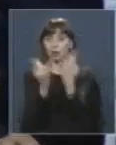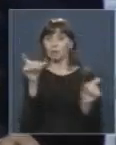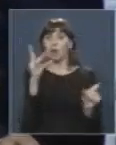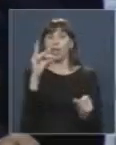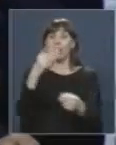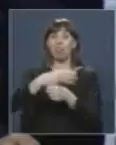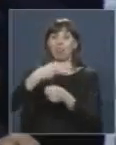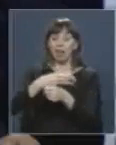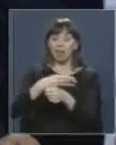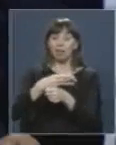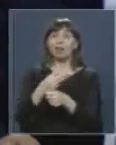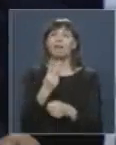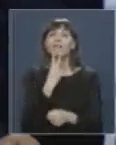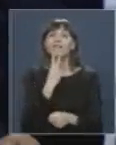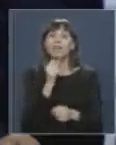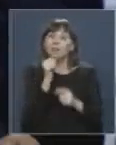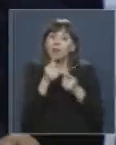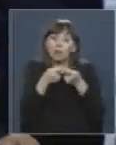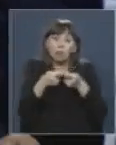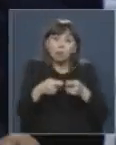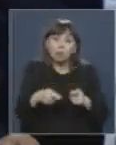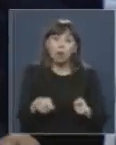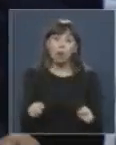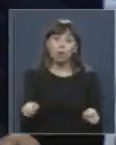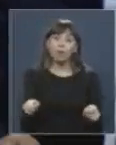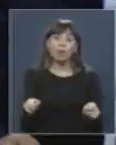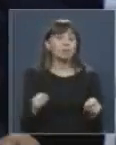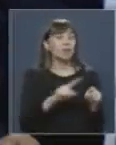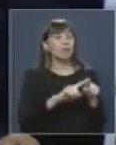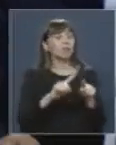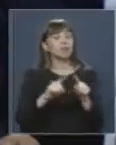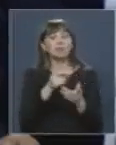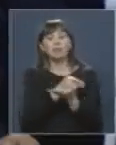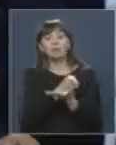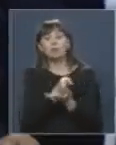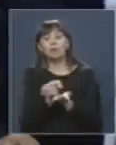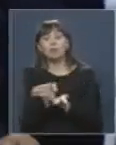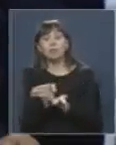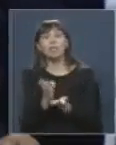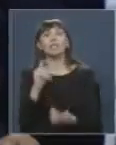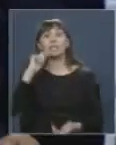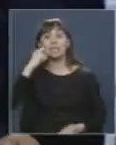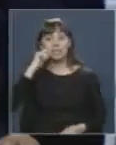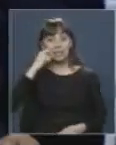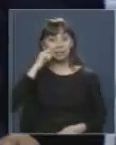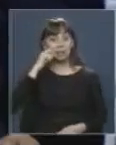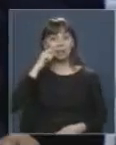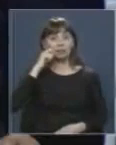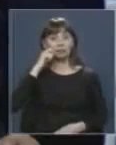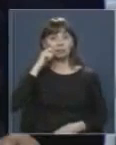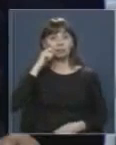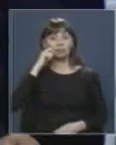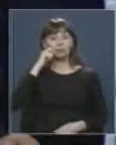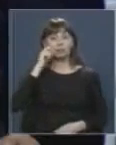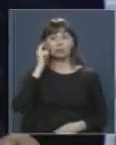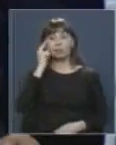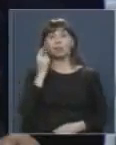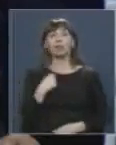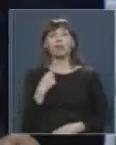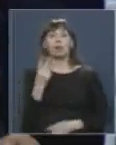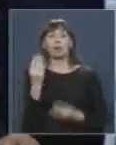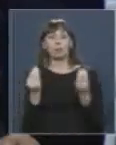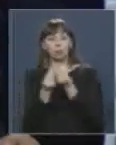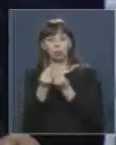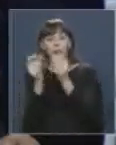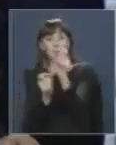mayores vive en pobreza multidimensional. Es decir, sumado a la soledad que muchos